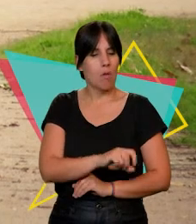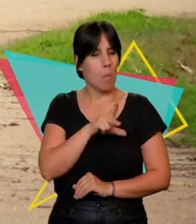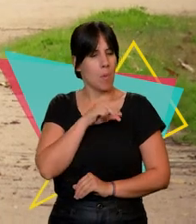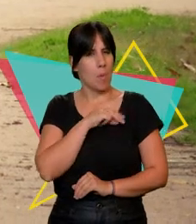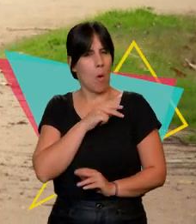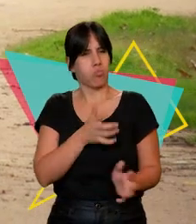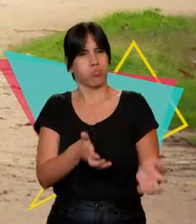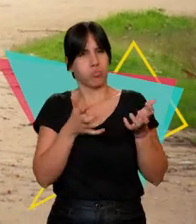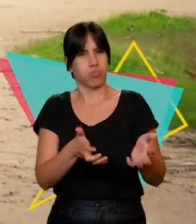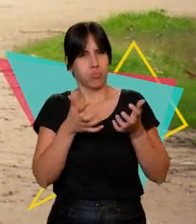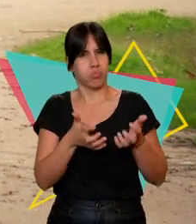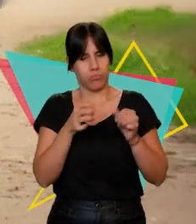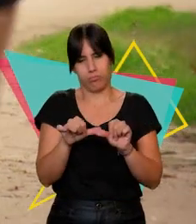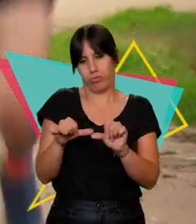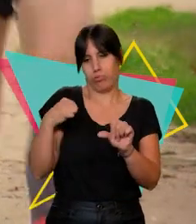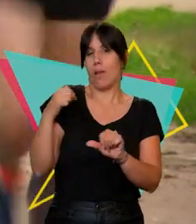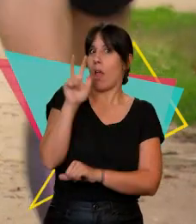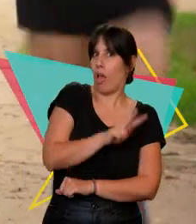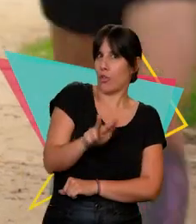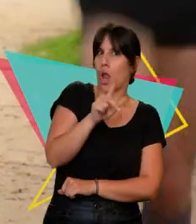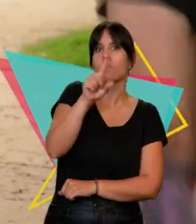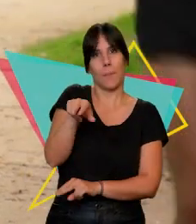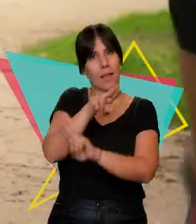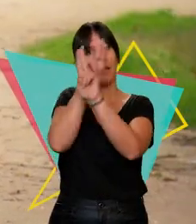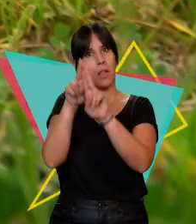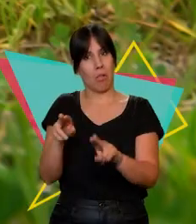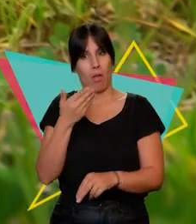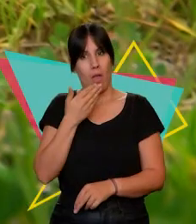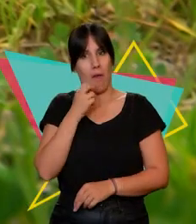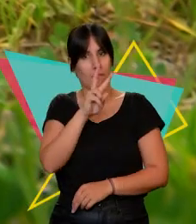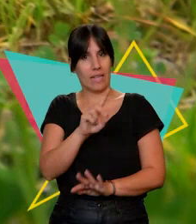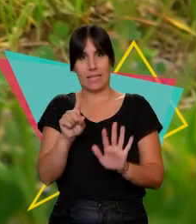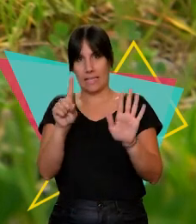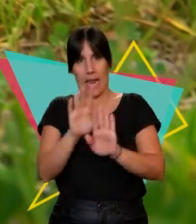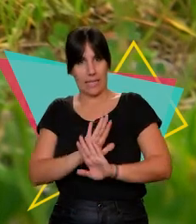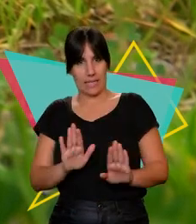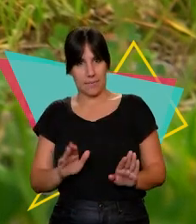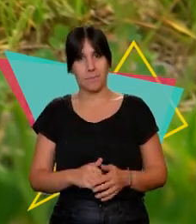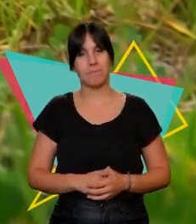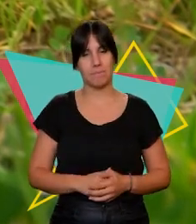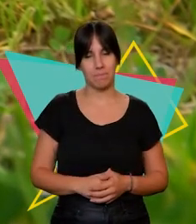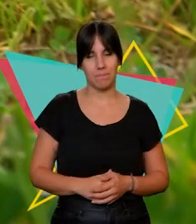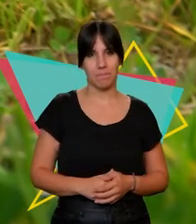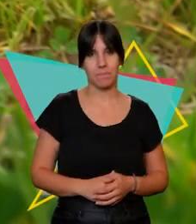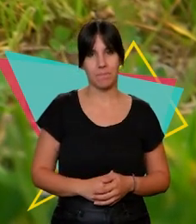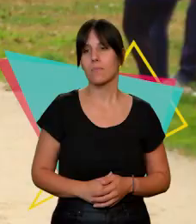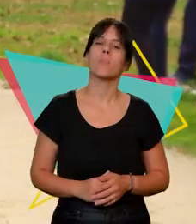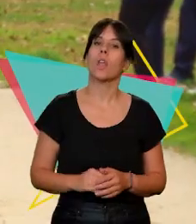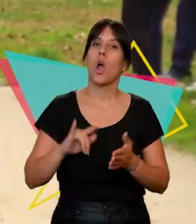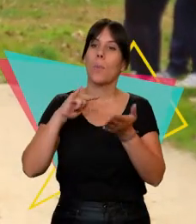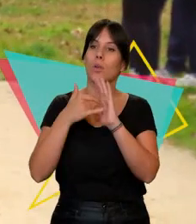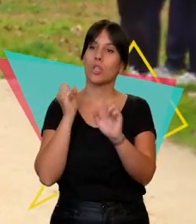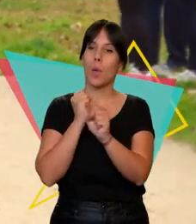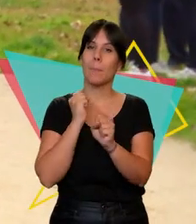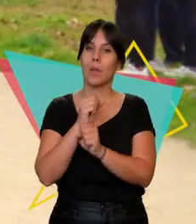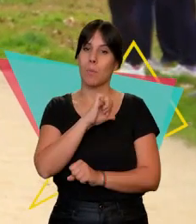medallas y podios en multitud de competiciones nacionales e internacionales con tan solo 26 años. Gracias al proyecto